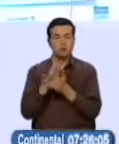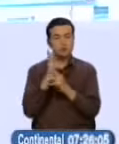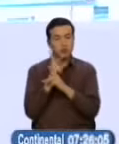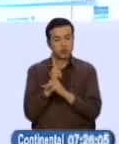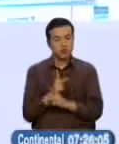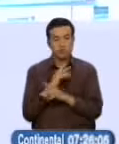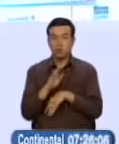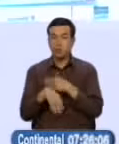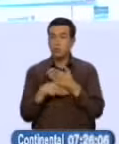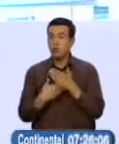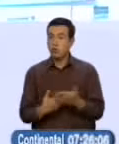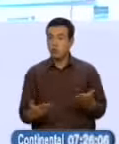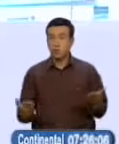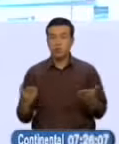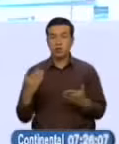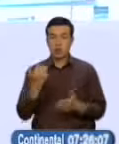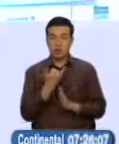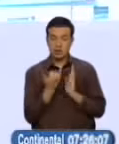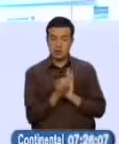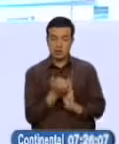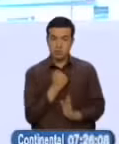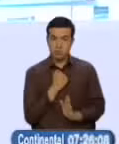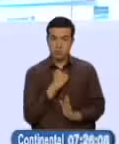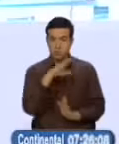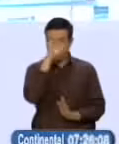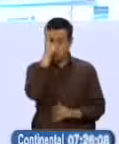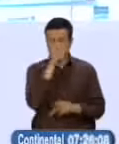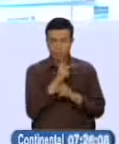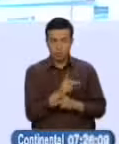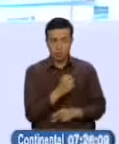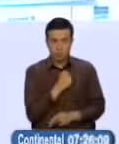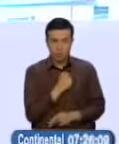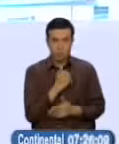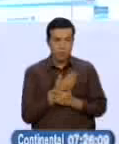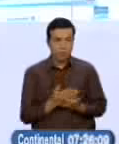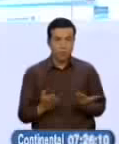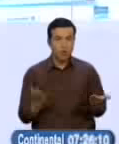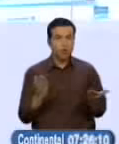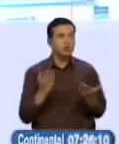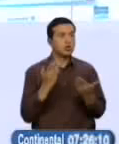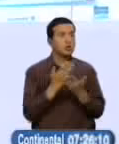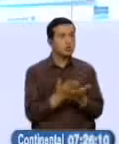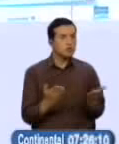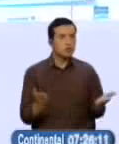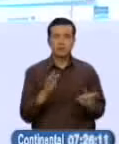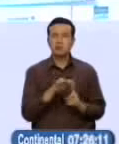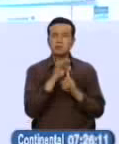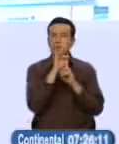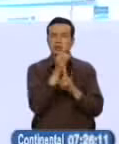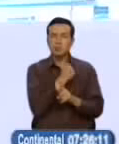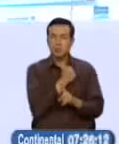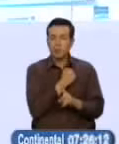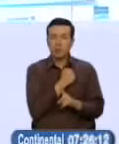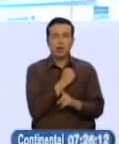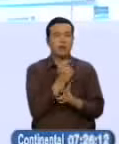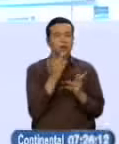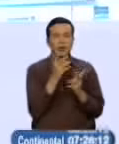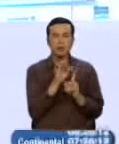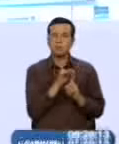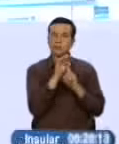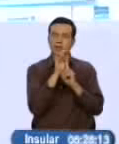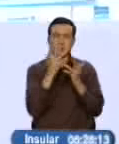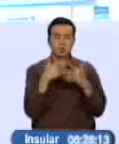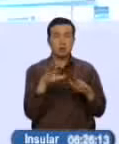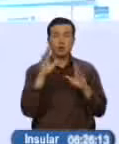precautelar todo lo que tiene que ver con nuestras identidades culturales, patrimonio cultural tangible. Hay un importante desarrollo del patrimonio cultural